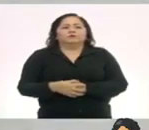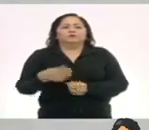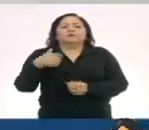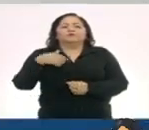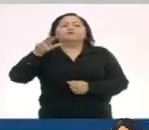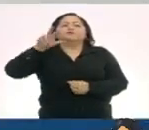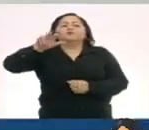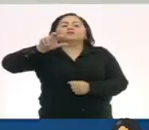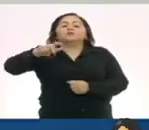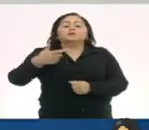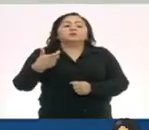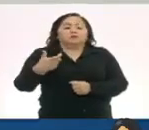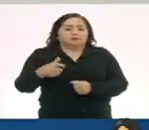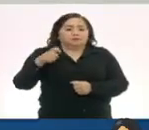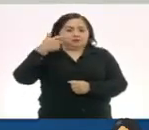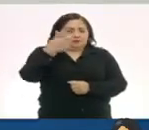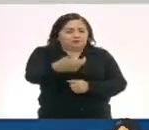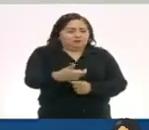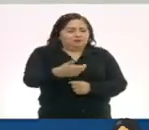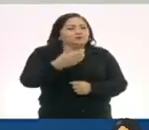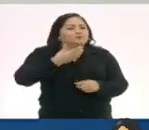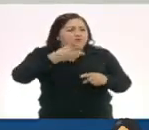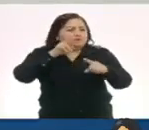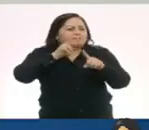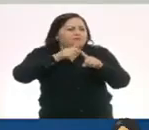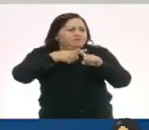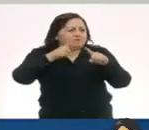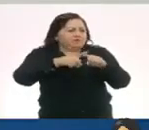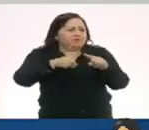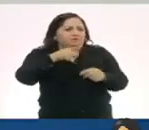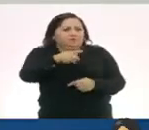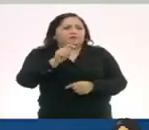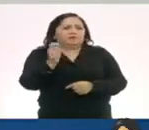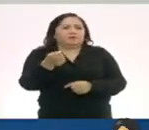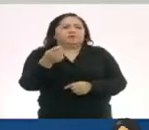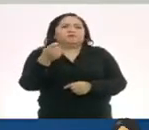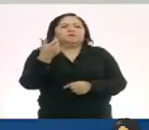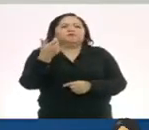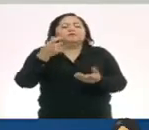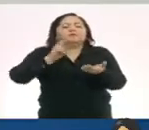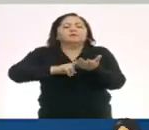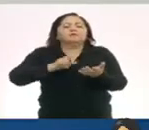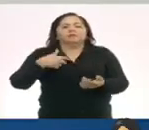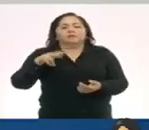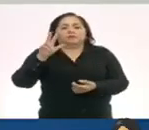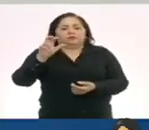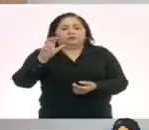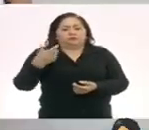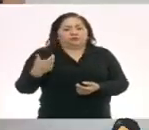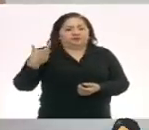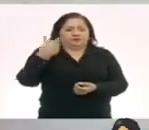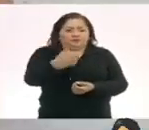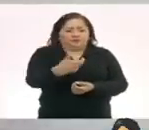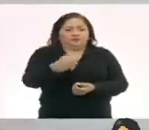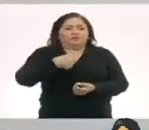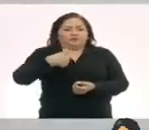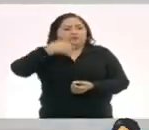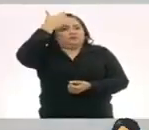18 ajá. pesos. Así es. Hay diferentes maneras de llegar al resultado, pero ajá. esta es una de ellas. Ajá. Muy bien. De esta manera yo